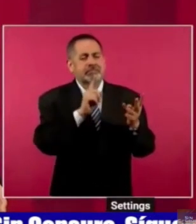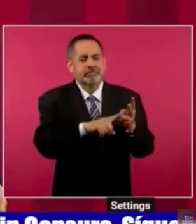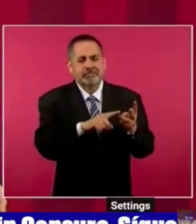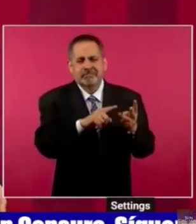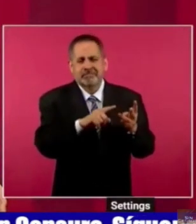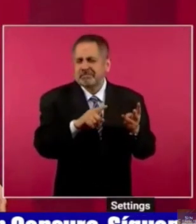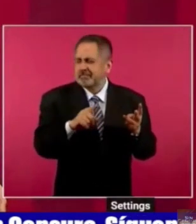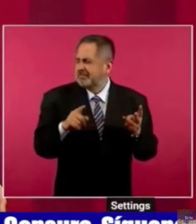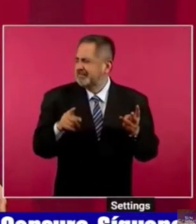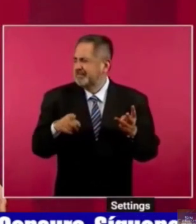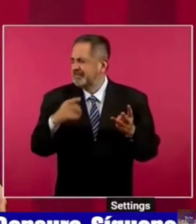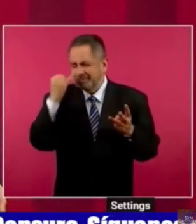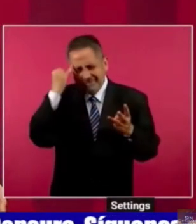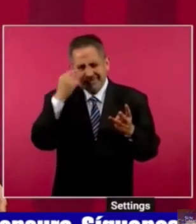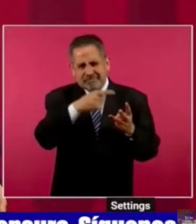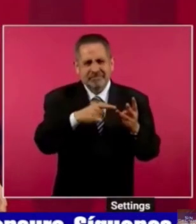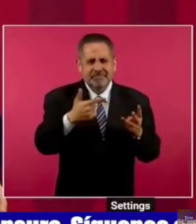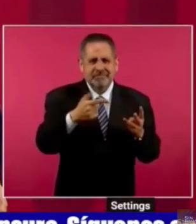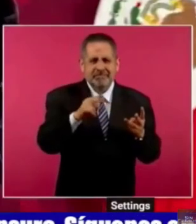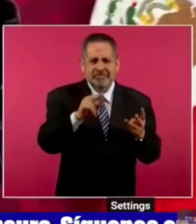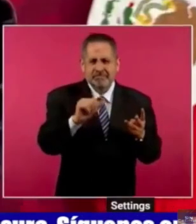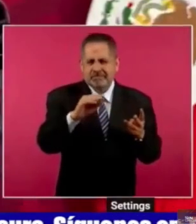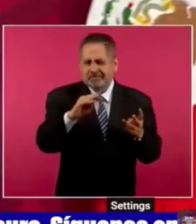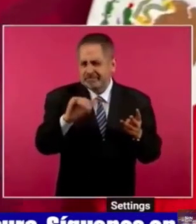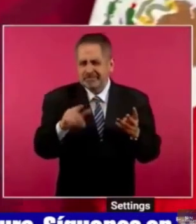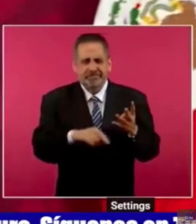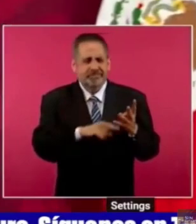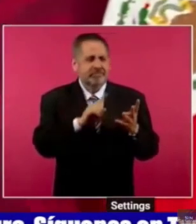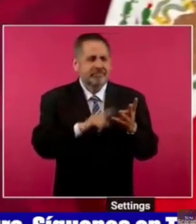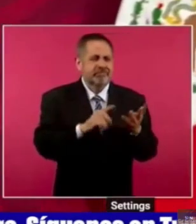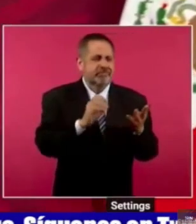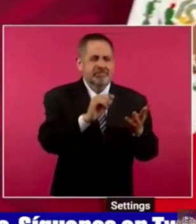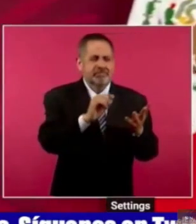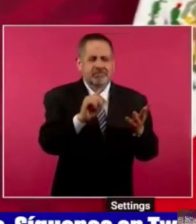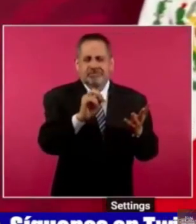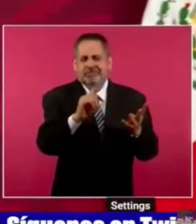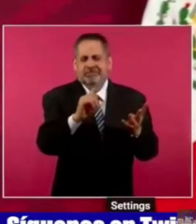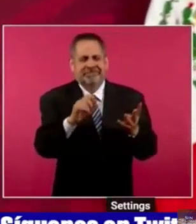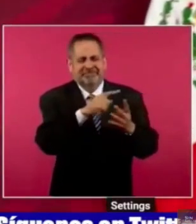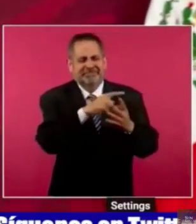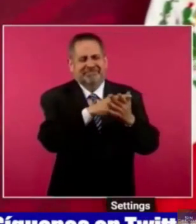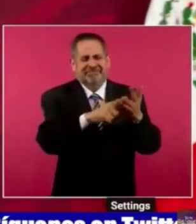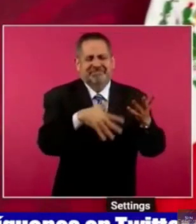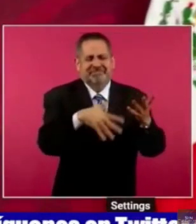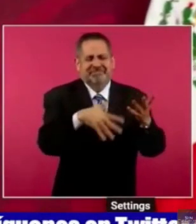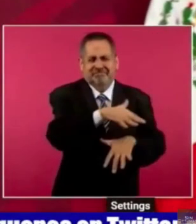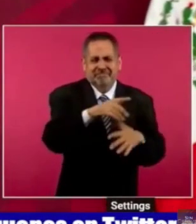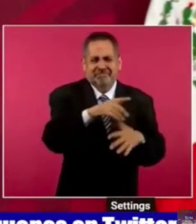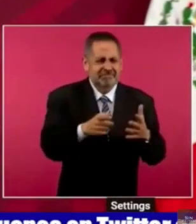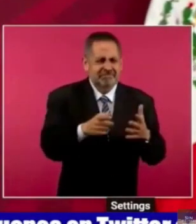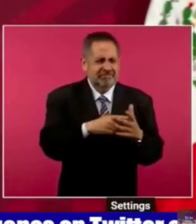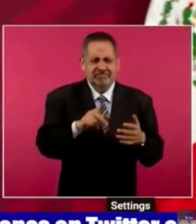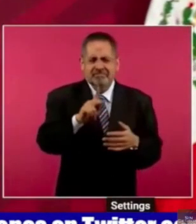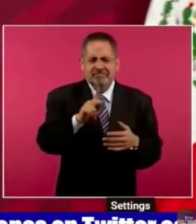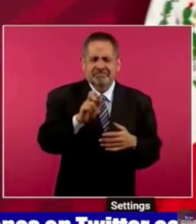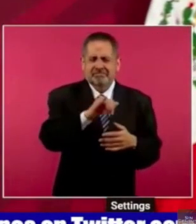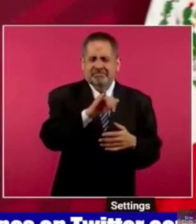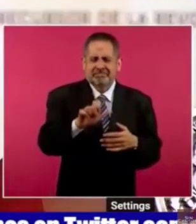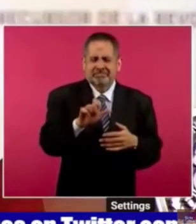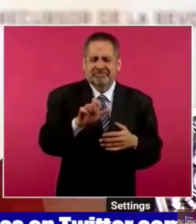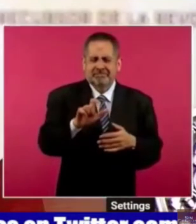o el plan guacamaya o el plan sopilote o el pejelic.